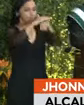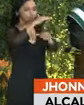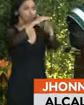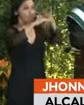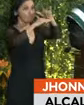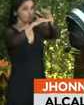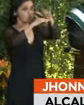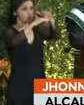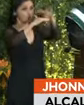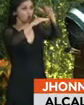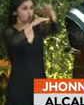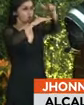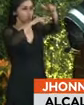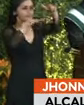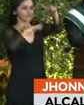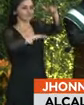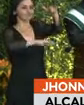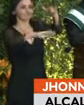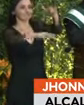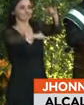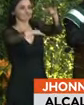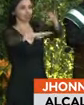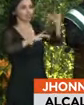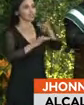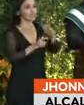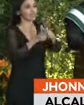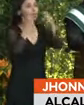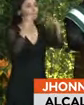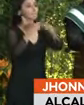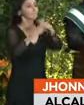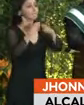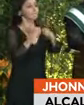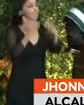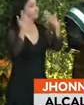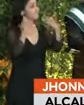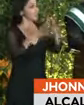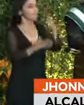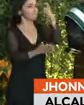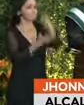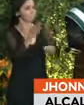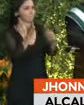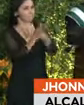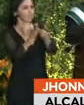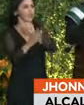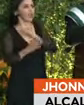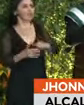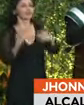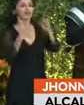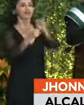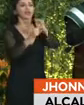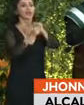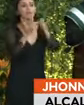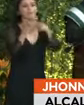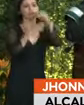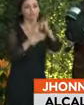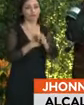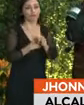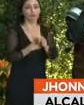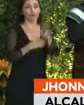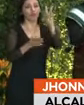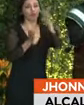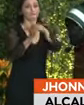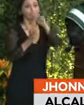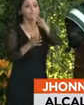del Trompillo. El tercer anillo, que allá también es un gran problema. Ya está el presupuesto y el alcalde ya está trabajando en el proyecto. Y